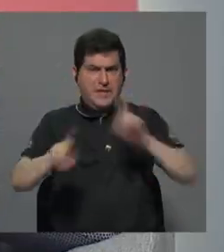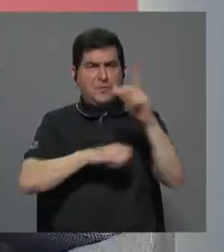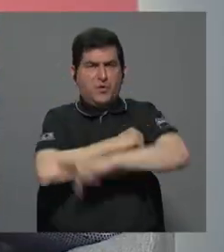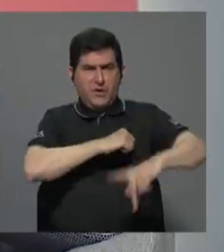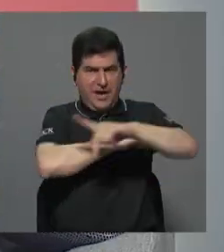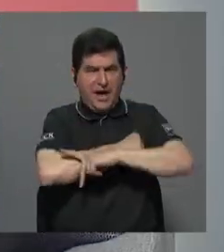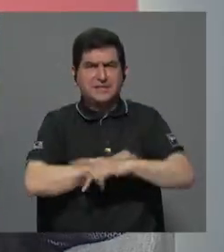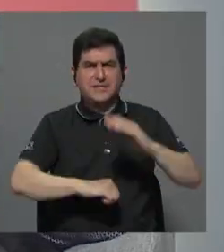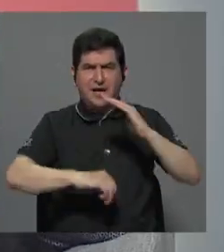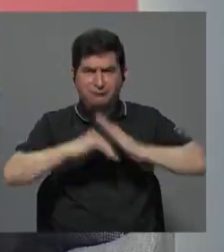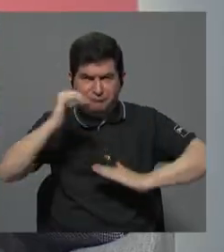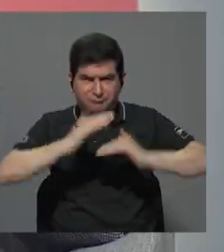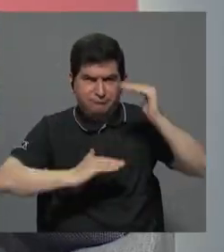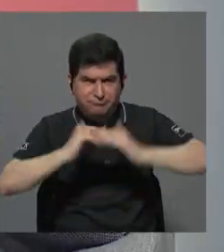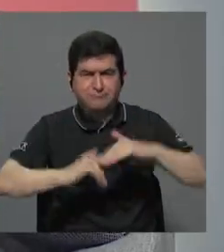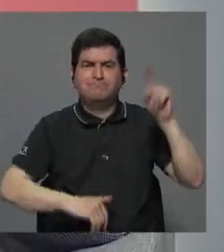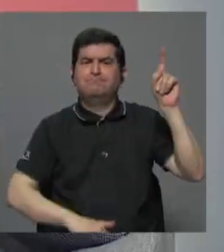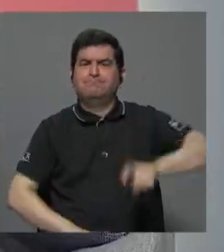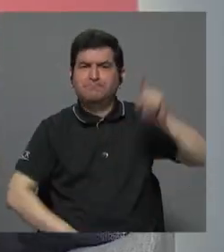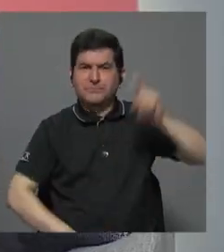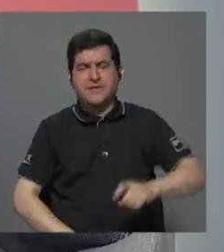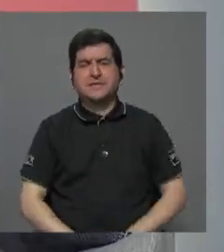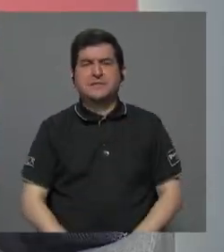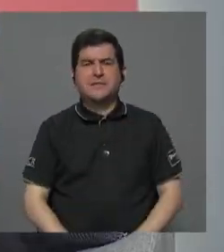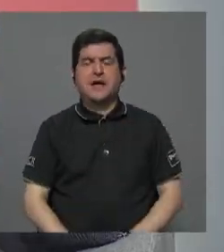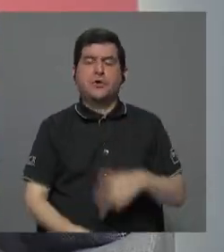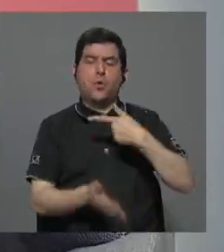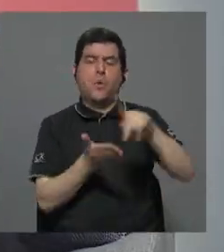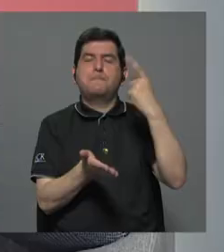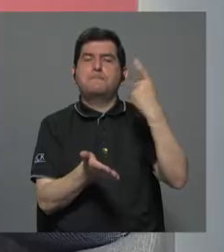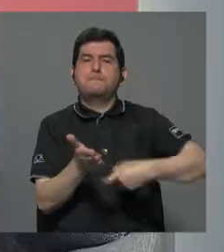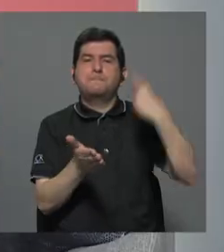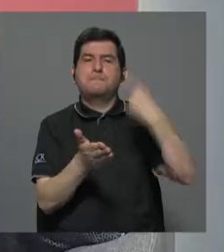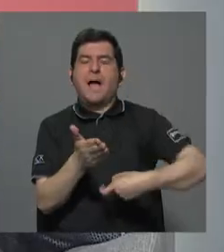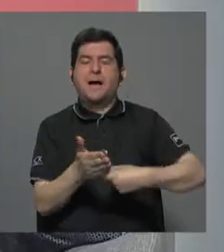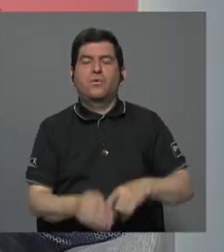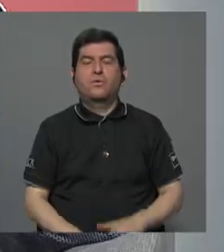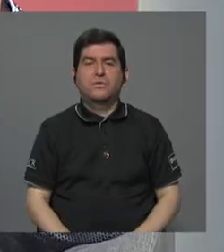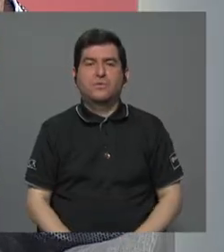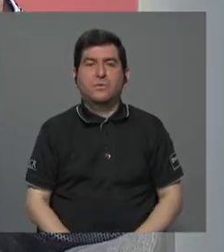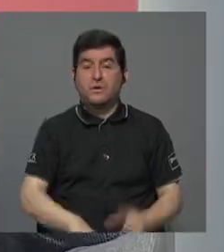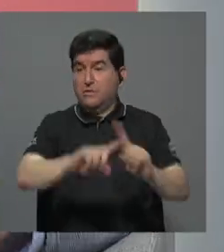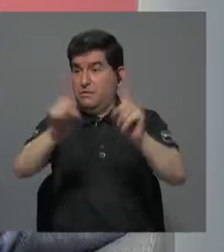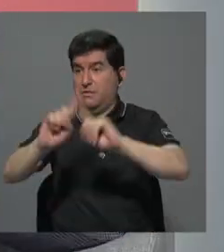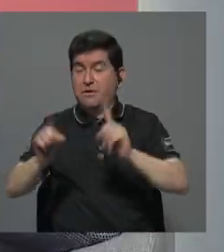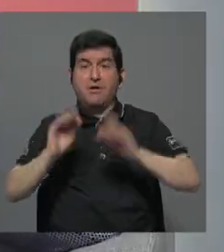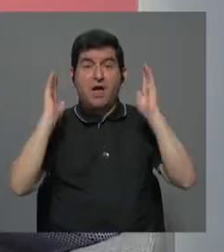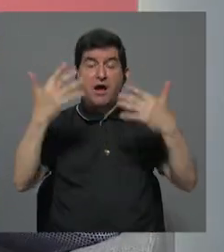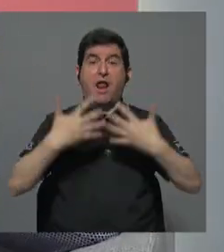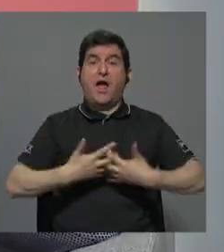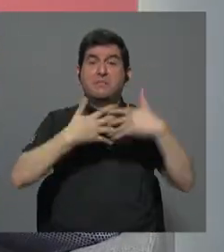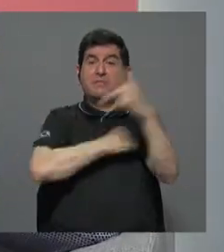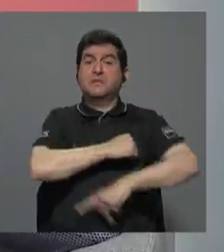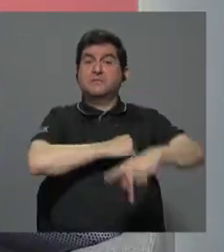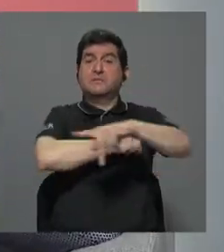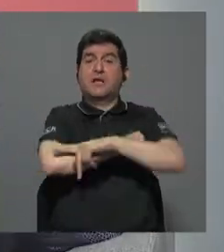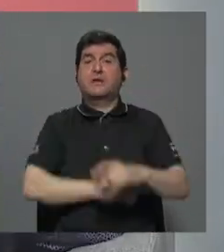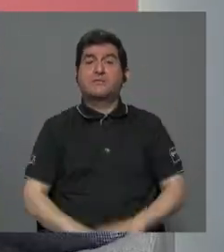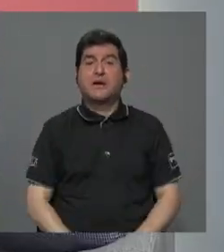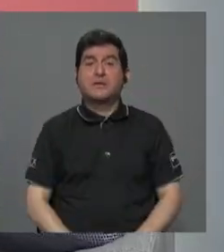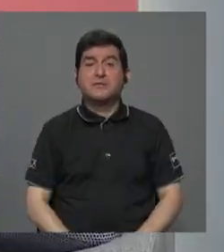país se tiene que tributar y muchas muchas grandes empresas de este país